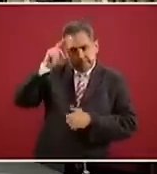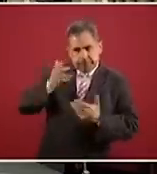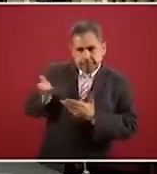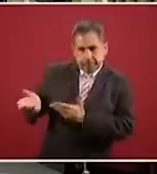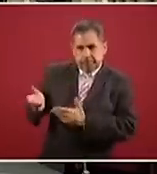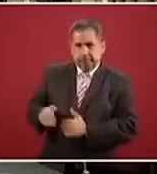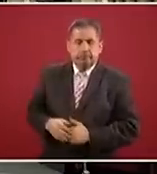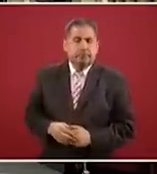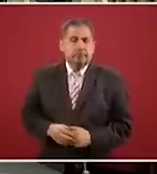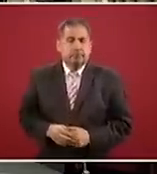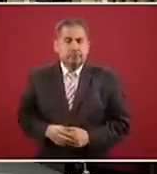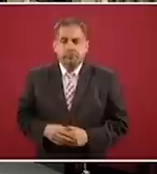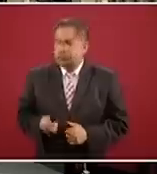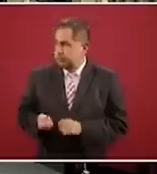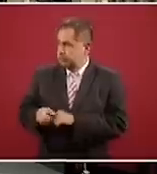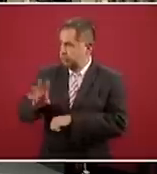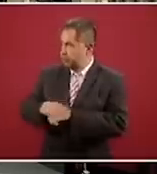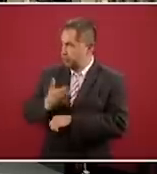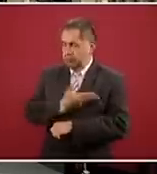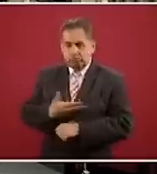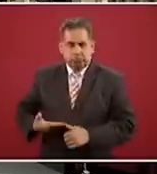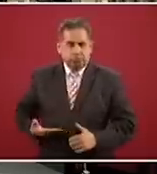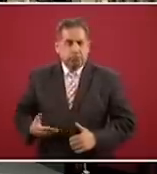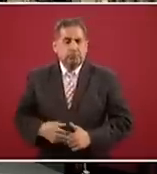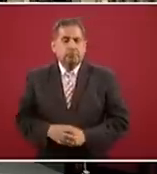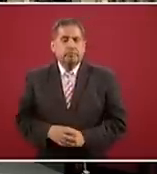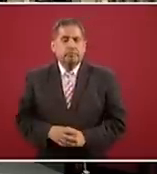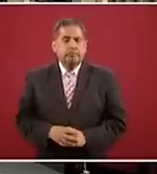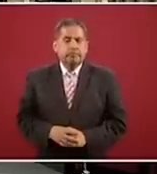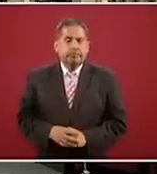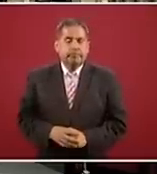Gracias. Con permiso, señor presidente.